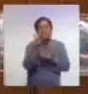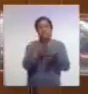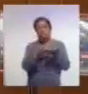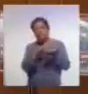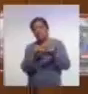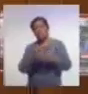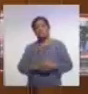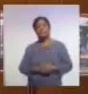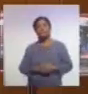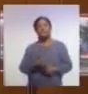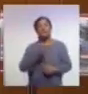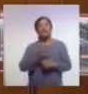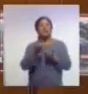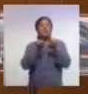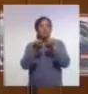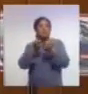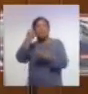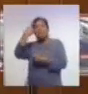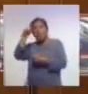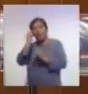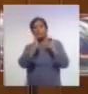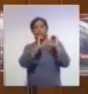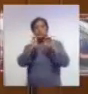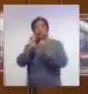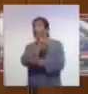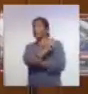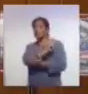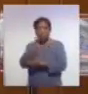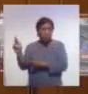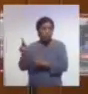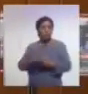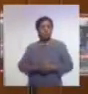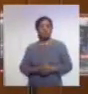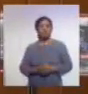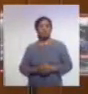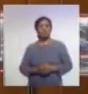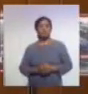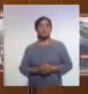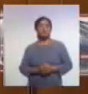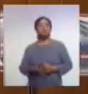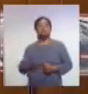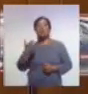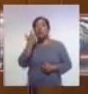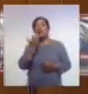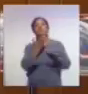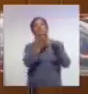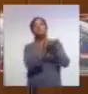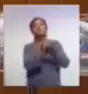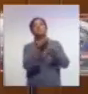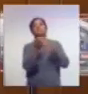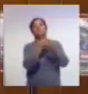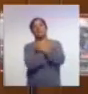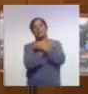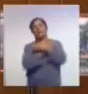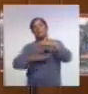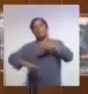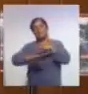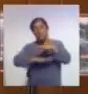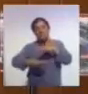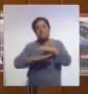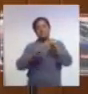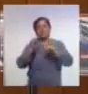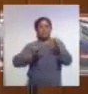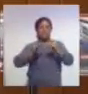para poder auxiliar a todos los que de una u otra forma, los estudiantes de educación básica, media superior y